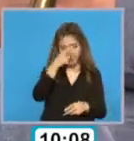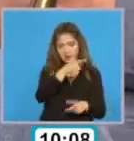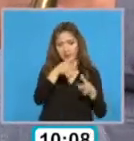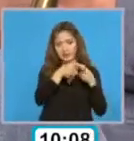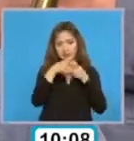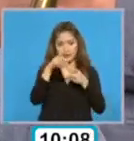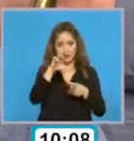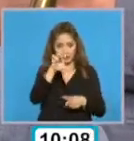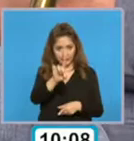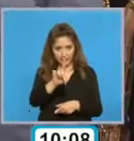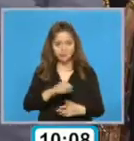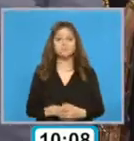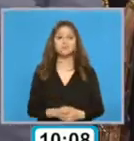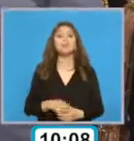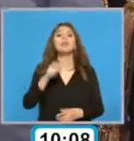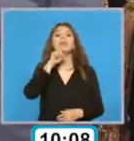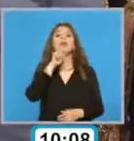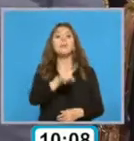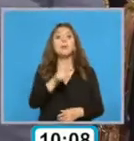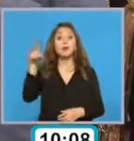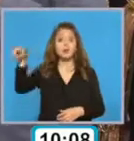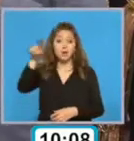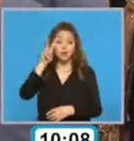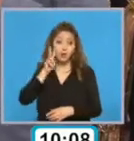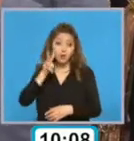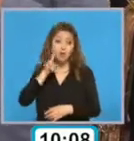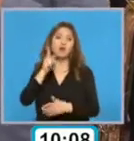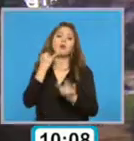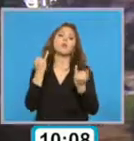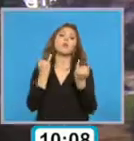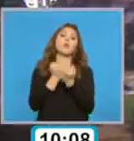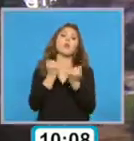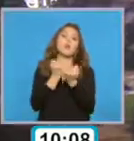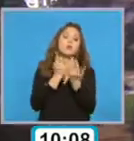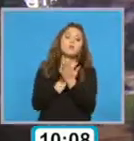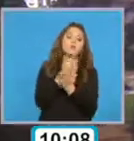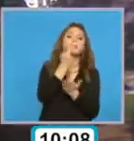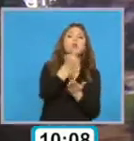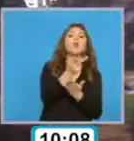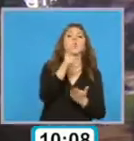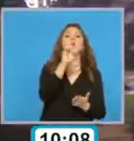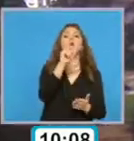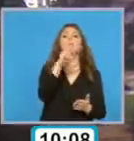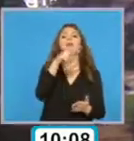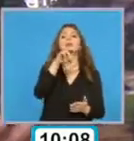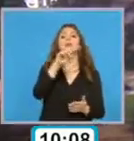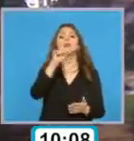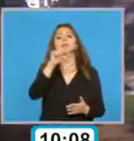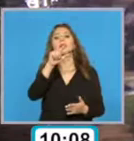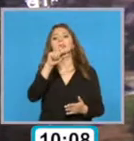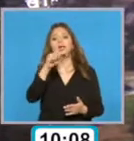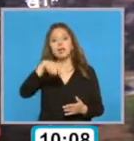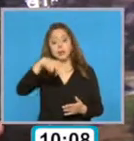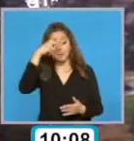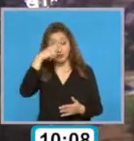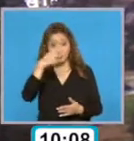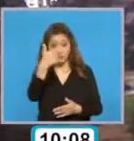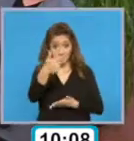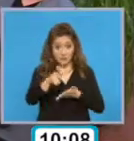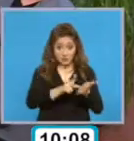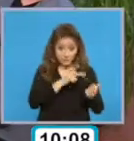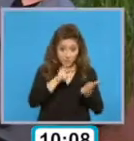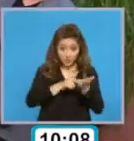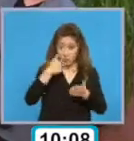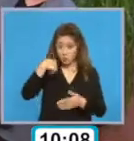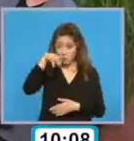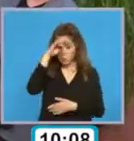disco. Aparte, han sido nominados y han sido ganadores de la mejor orquesta de salsa en México por 6 ocasiones. O sea, no es